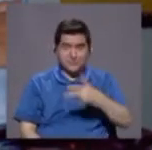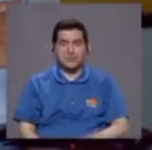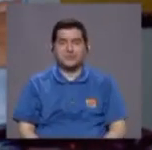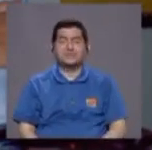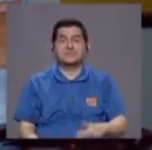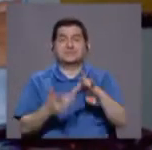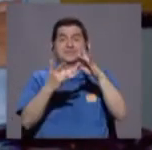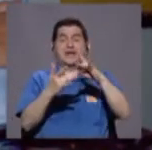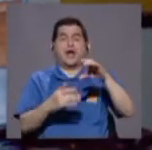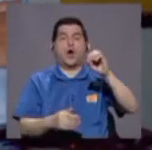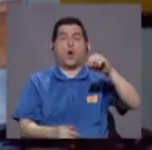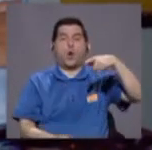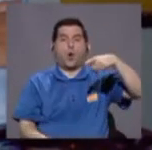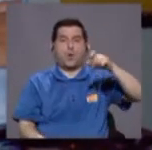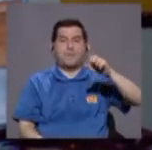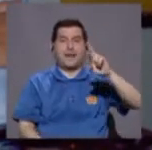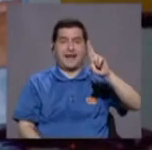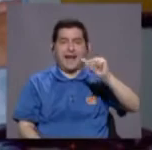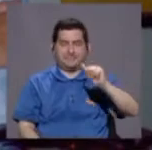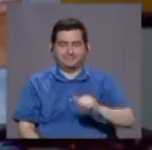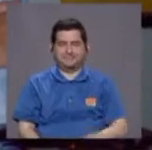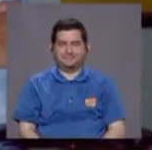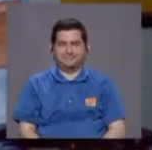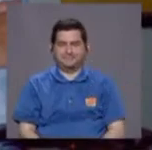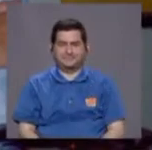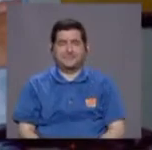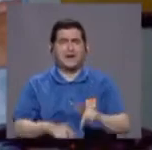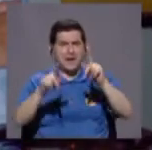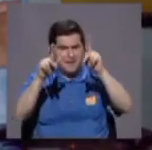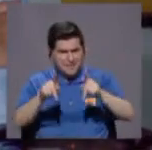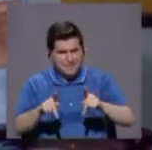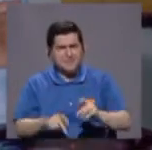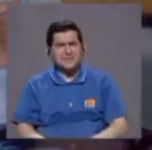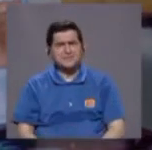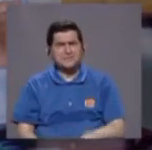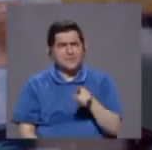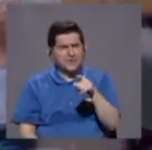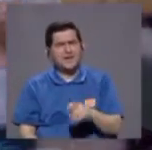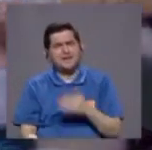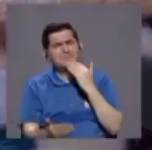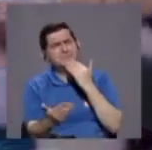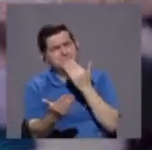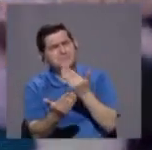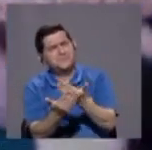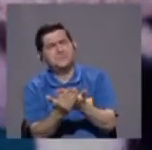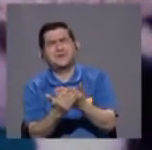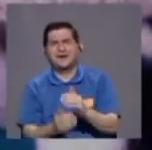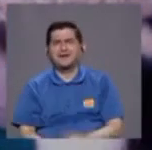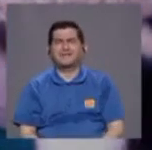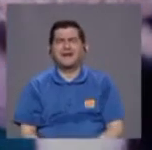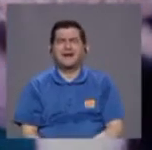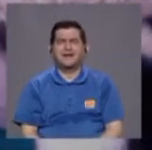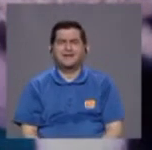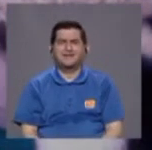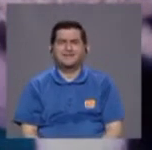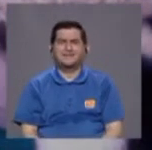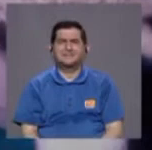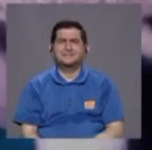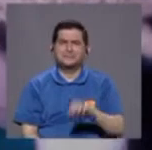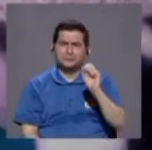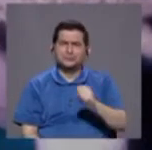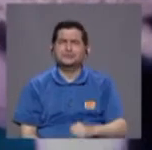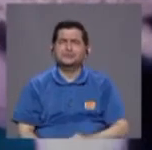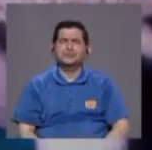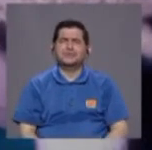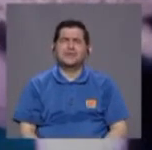ópera. Y pues era una persona muy, muy agradable, muy cariñosa y